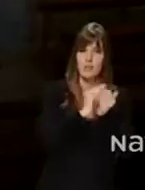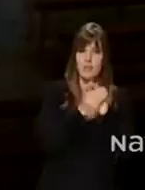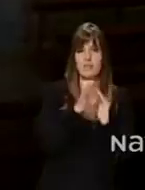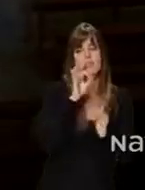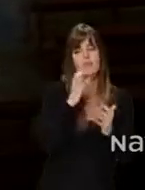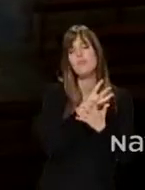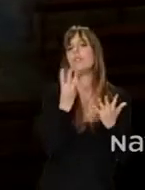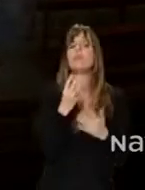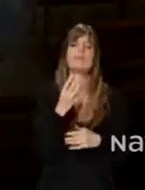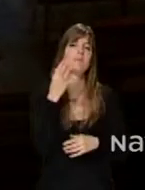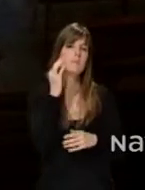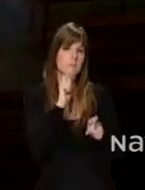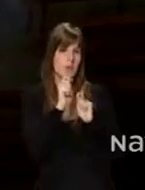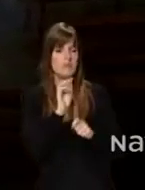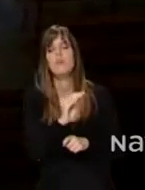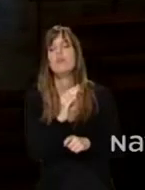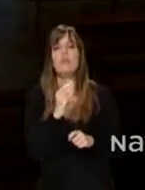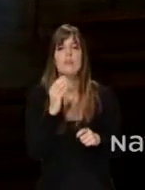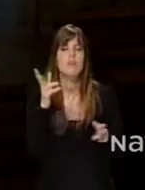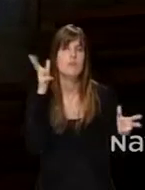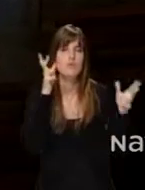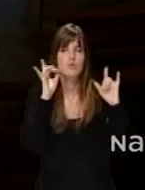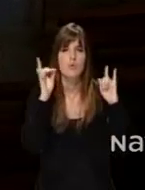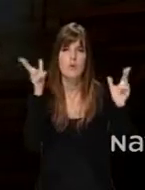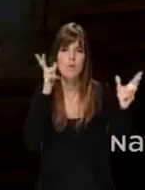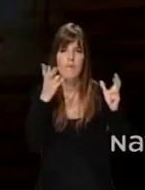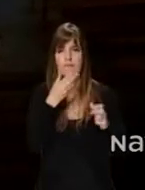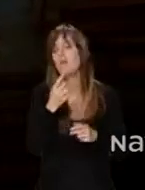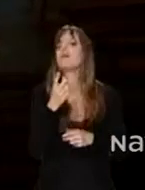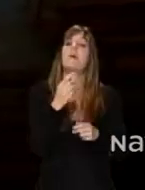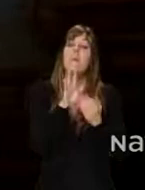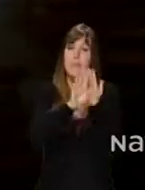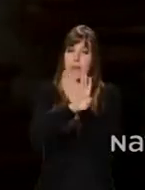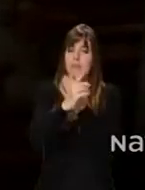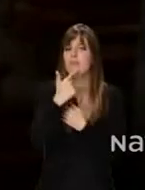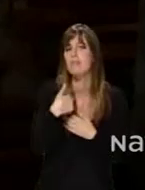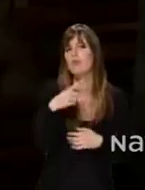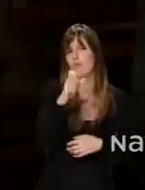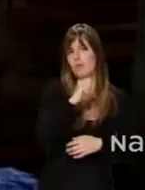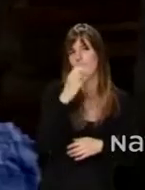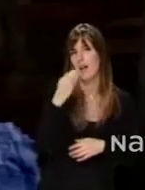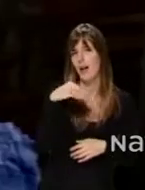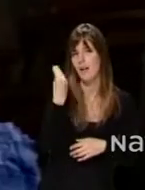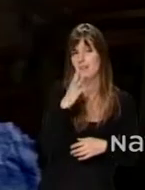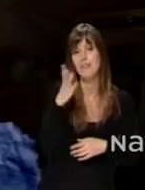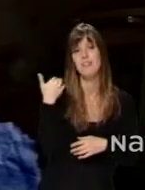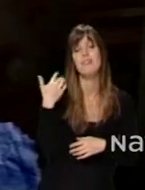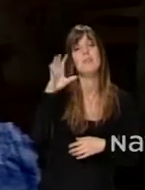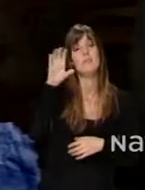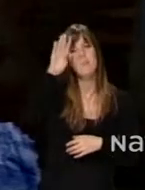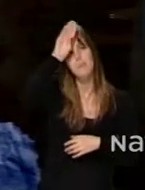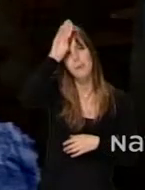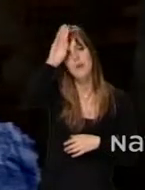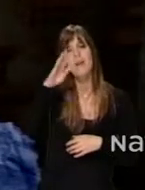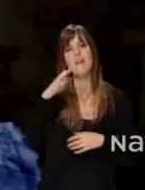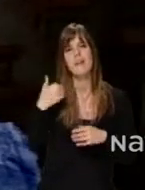la calle en esta iglesia, ¿eh? Y me han dicho los vecinos que cantas muy bien. ¿Has estado en el Vaticano cantando para el Papa? Uy.